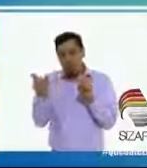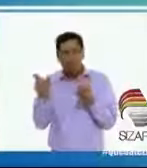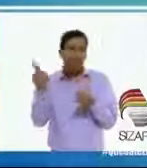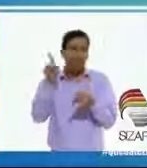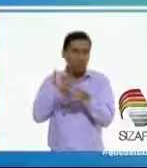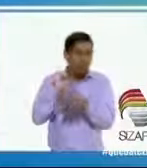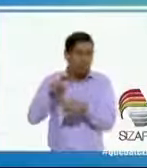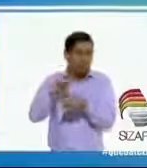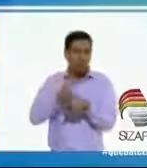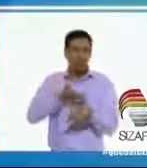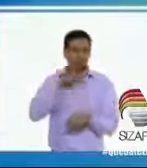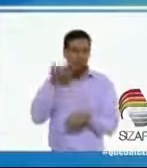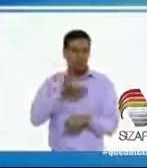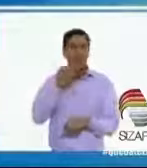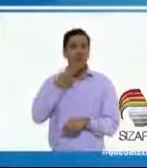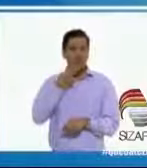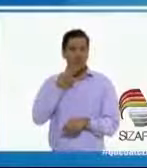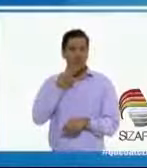diarias.